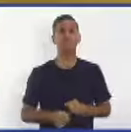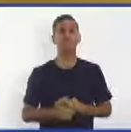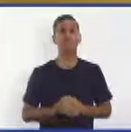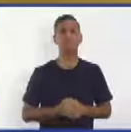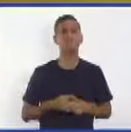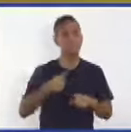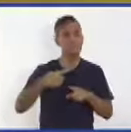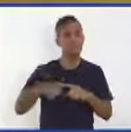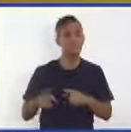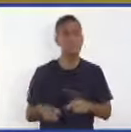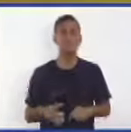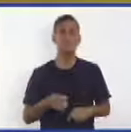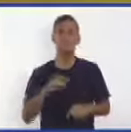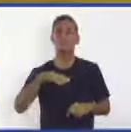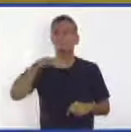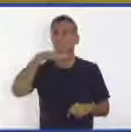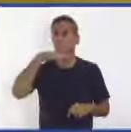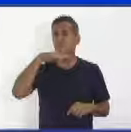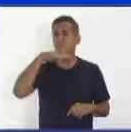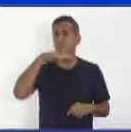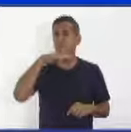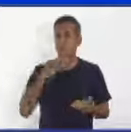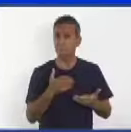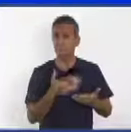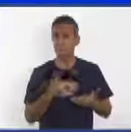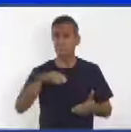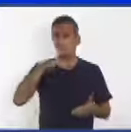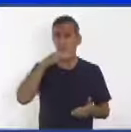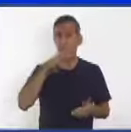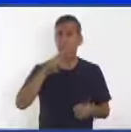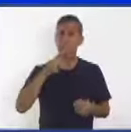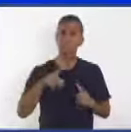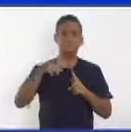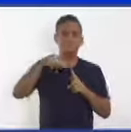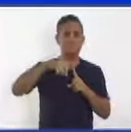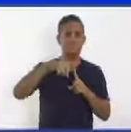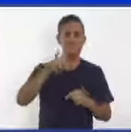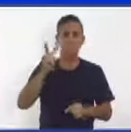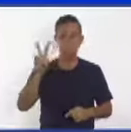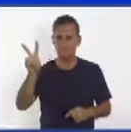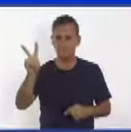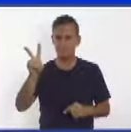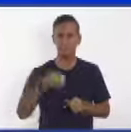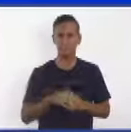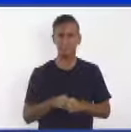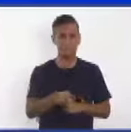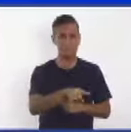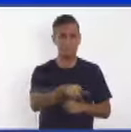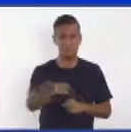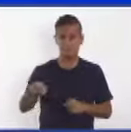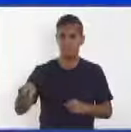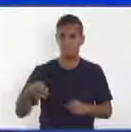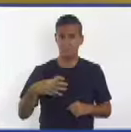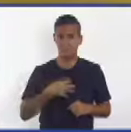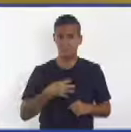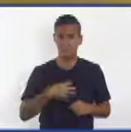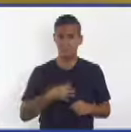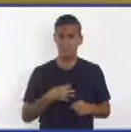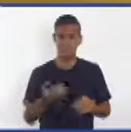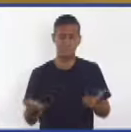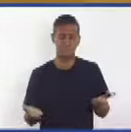ajá y el que es azul es y tomó dos seguramente ustedes tienen forrado sus